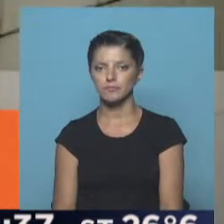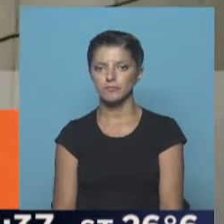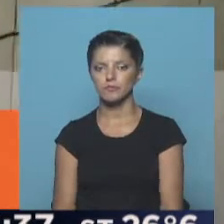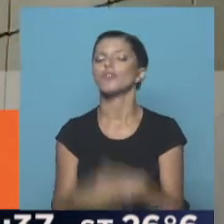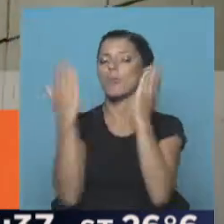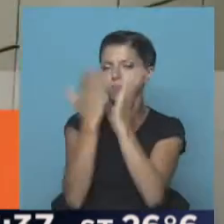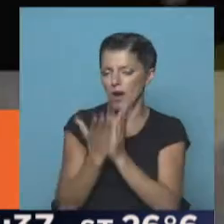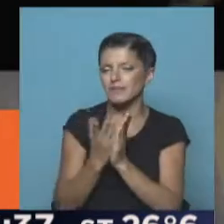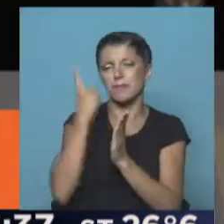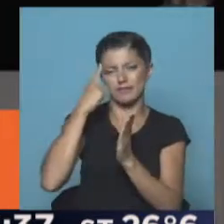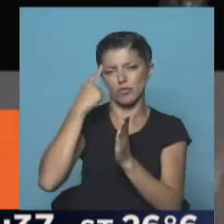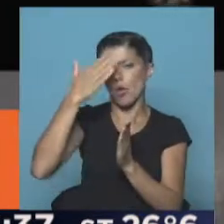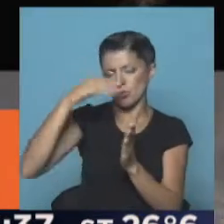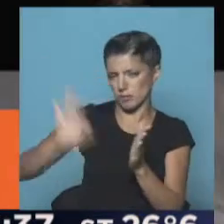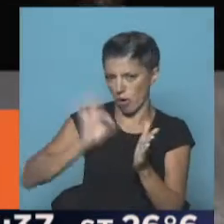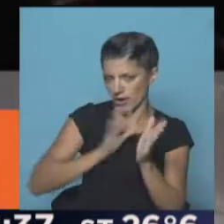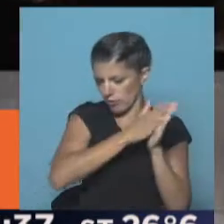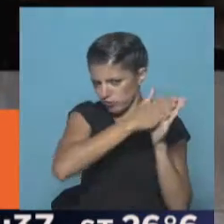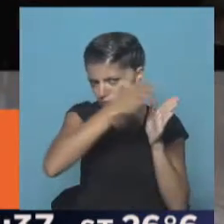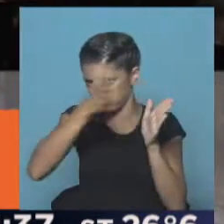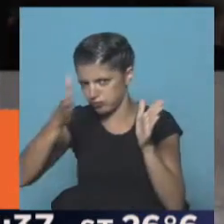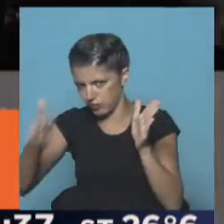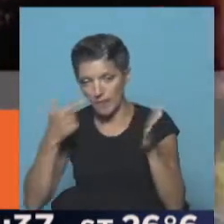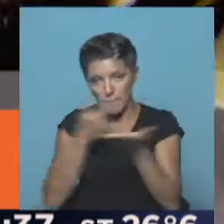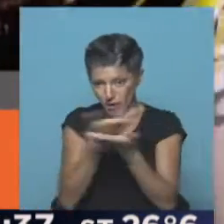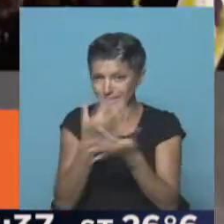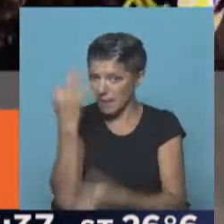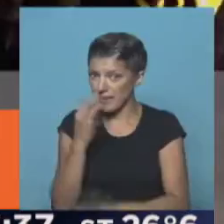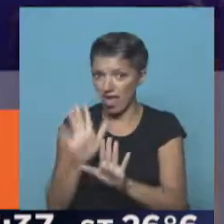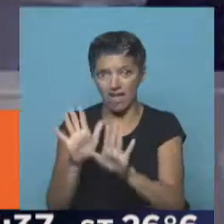por la cronología de los últimos años respalda sus argumentos.